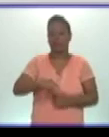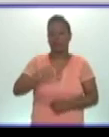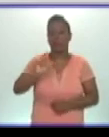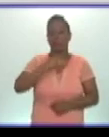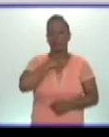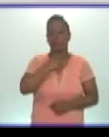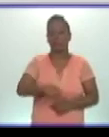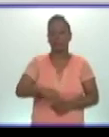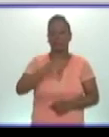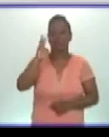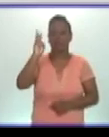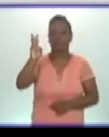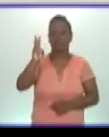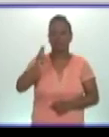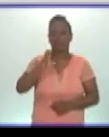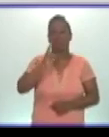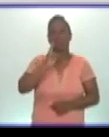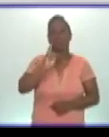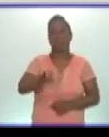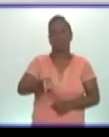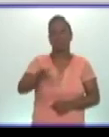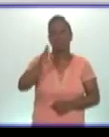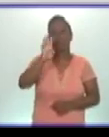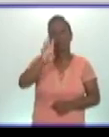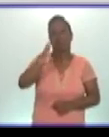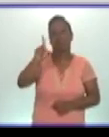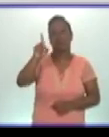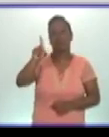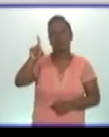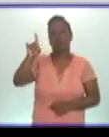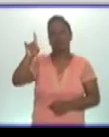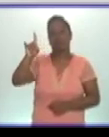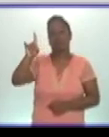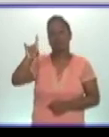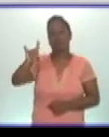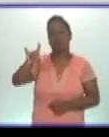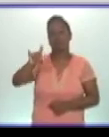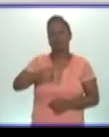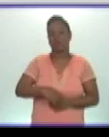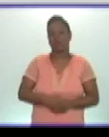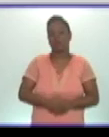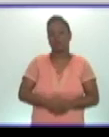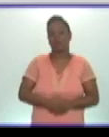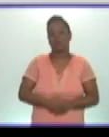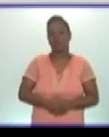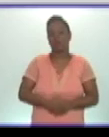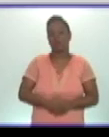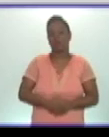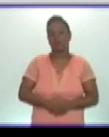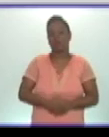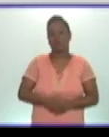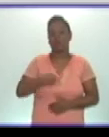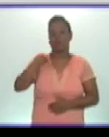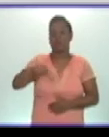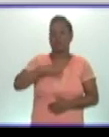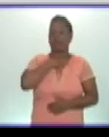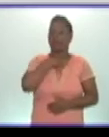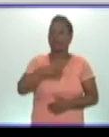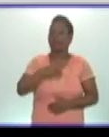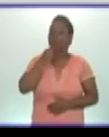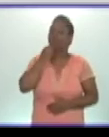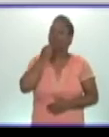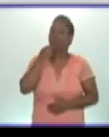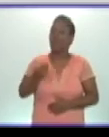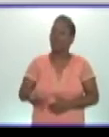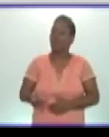el ejercicio 3 también de la misma página. Bien, en estos ejercicios vas a poder